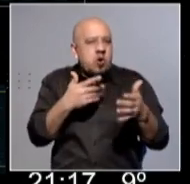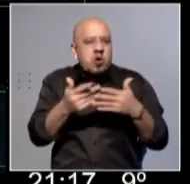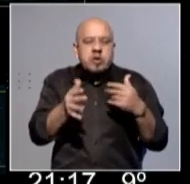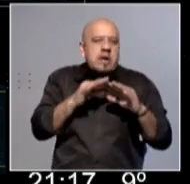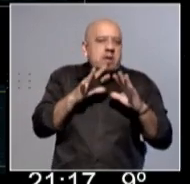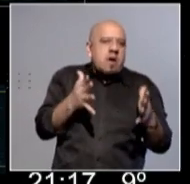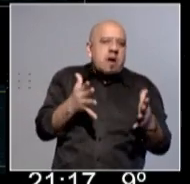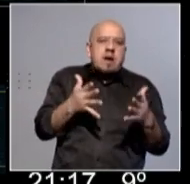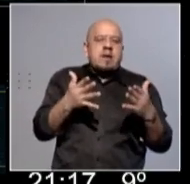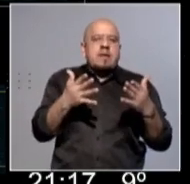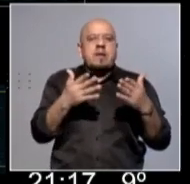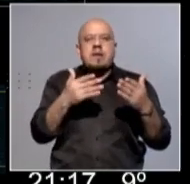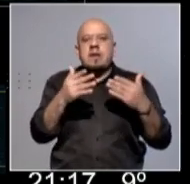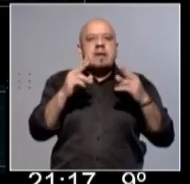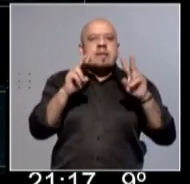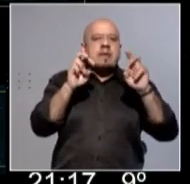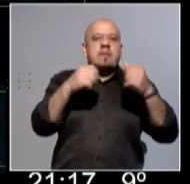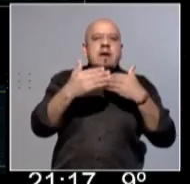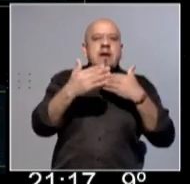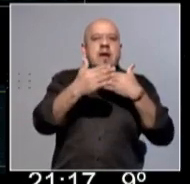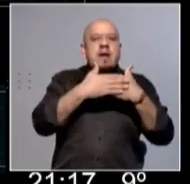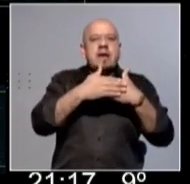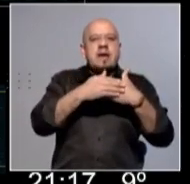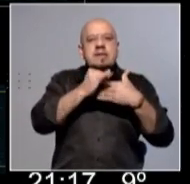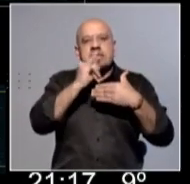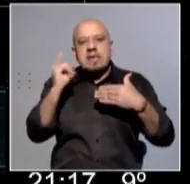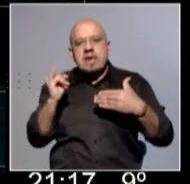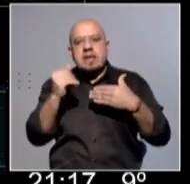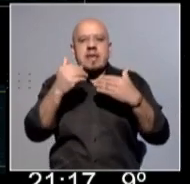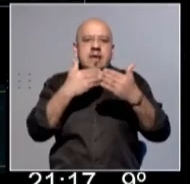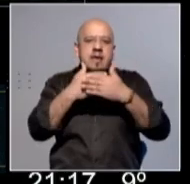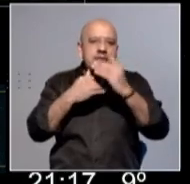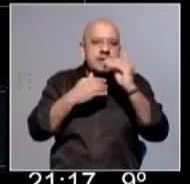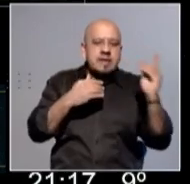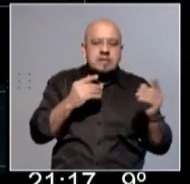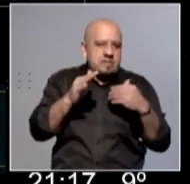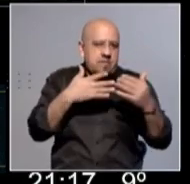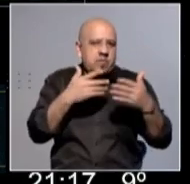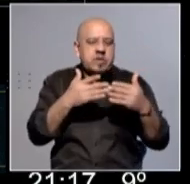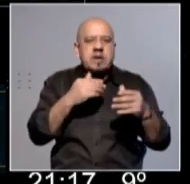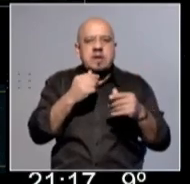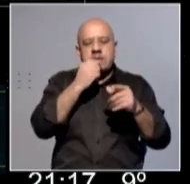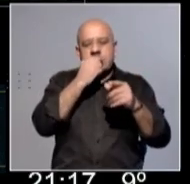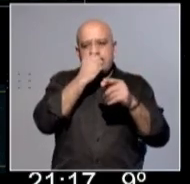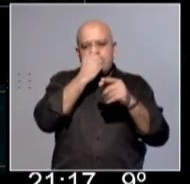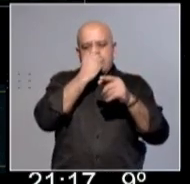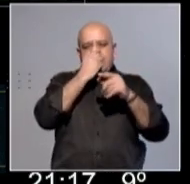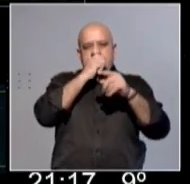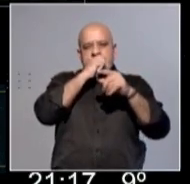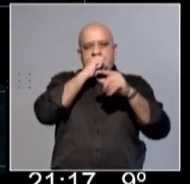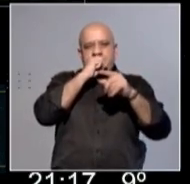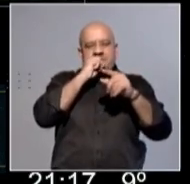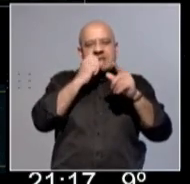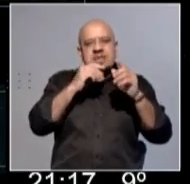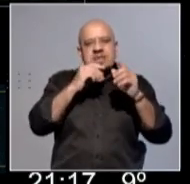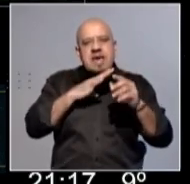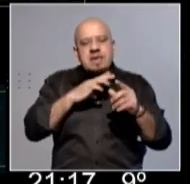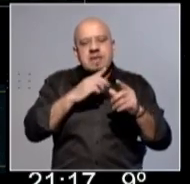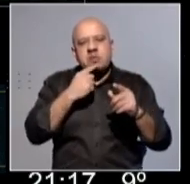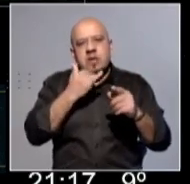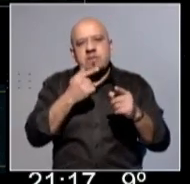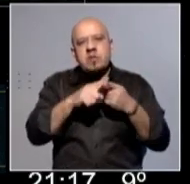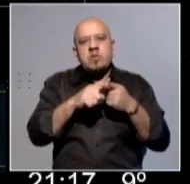cuál es el abordaje ideológico que se le hace a la situación, sino cuáles son los resultados, ¿no? Si se presentan buenos, si